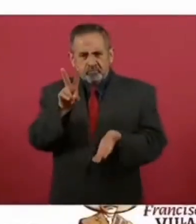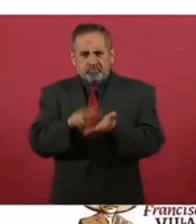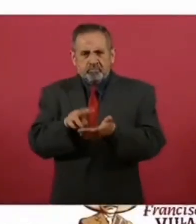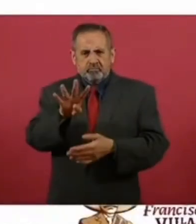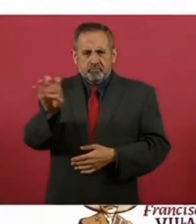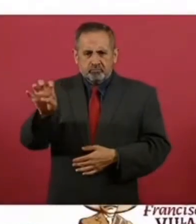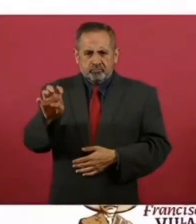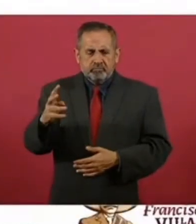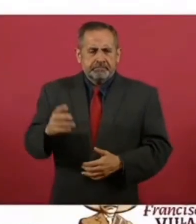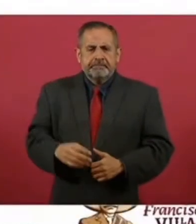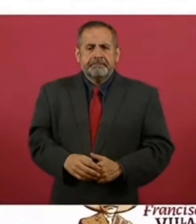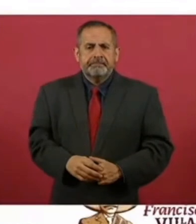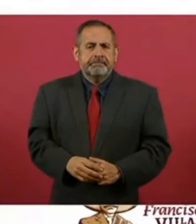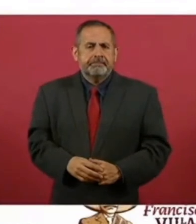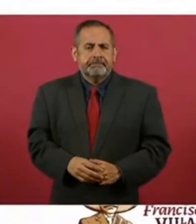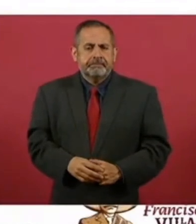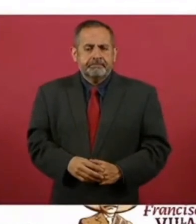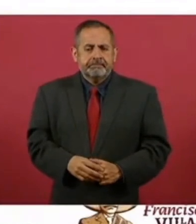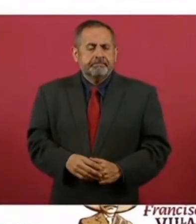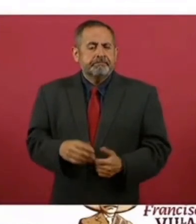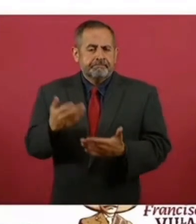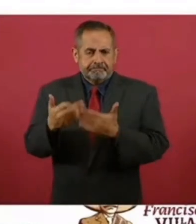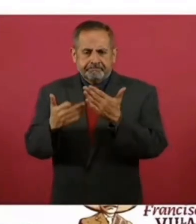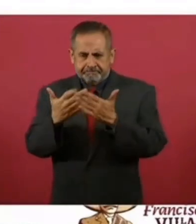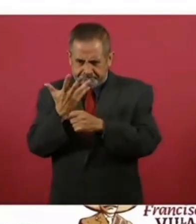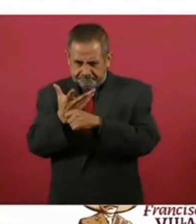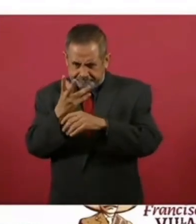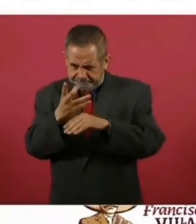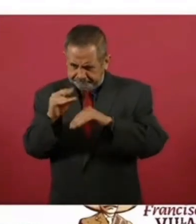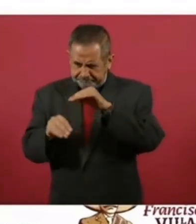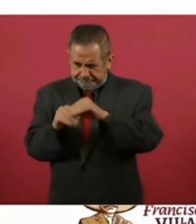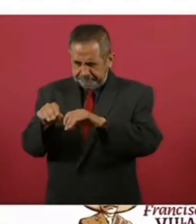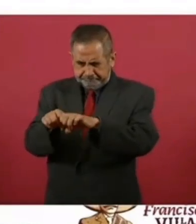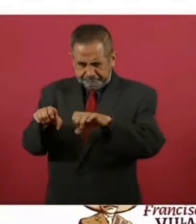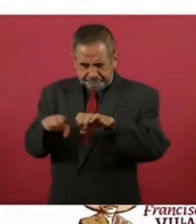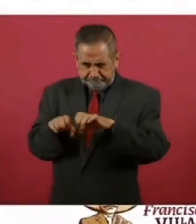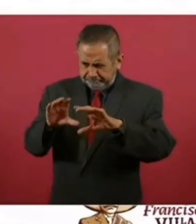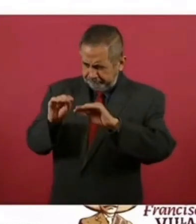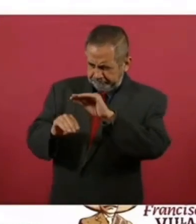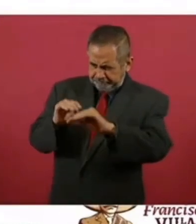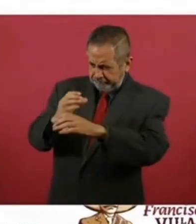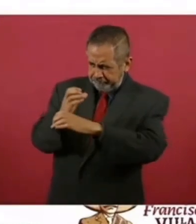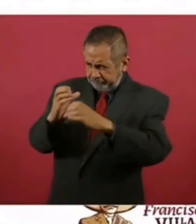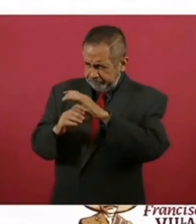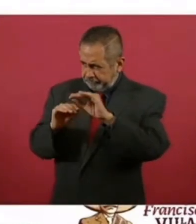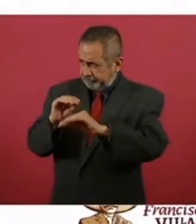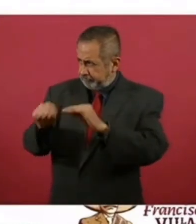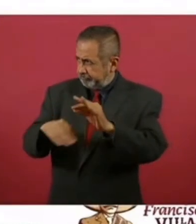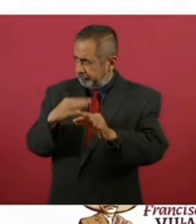2,400, que falta el equipamiento. Y